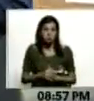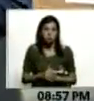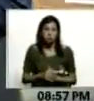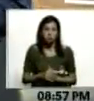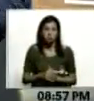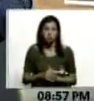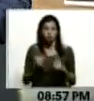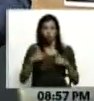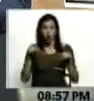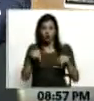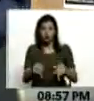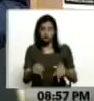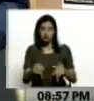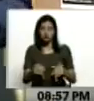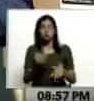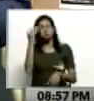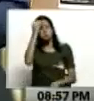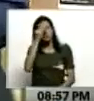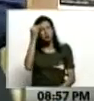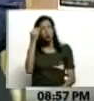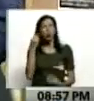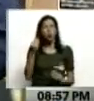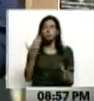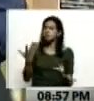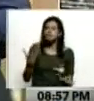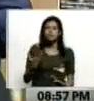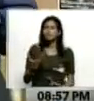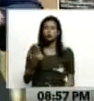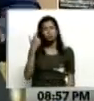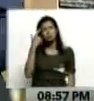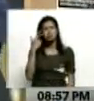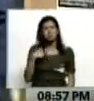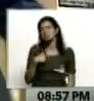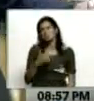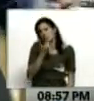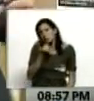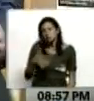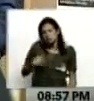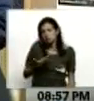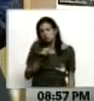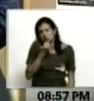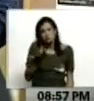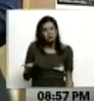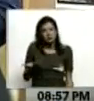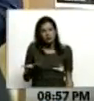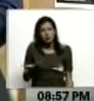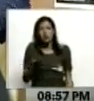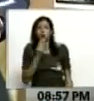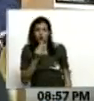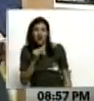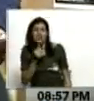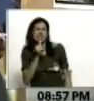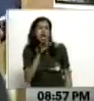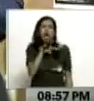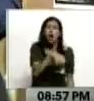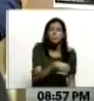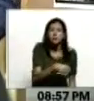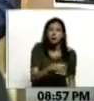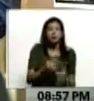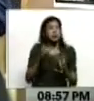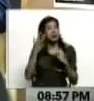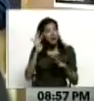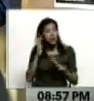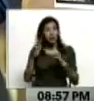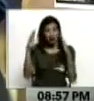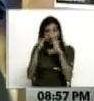casa sea sea yo estoy aquí en mi lógica pero mi lógica que es chimba está bien pues chimba pero a quién le compra si